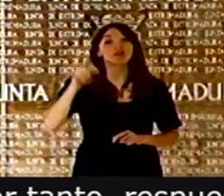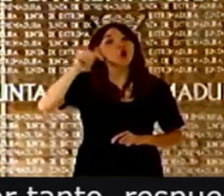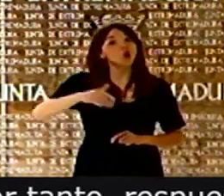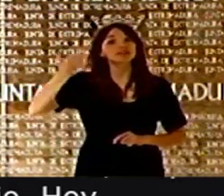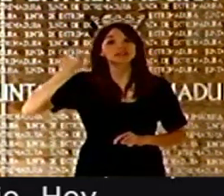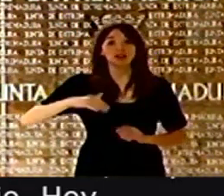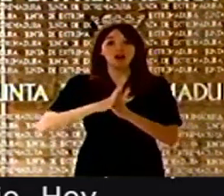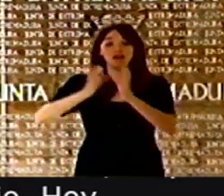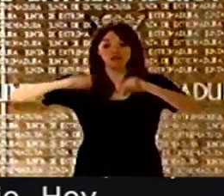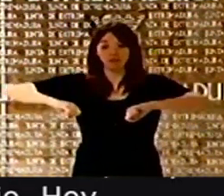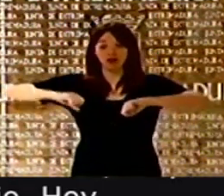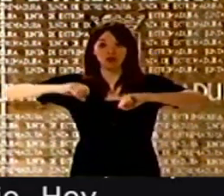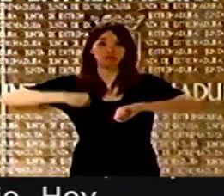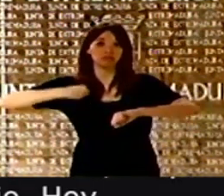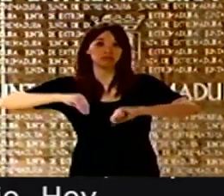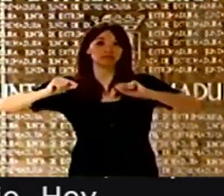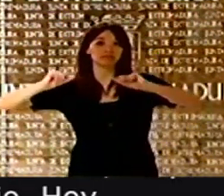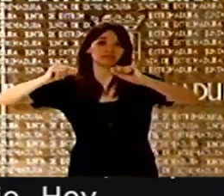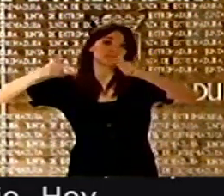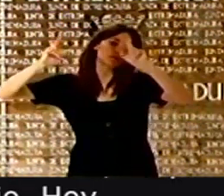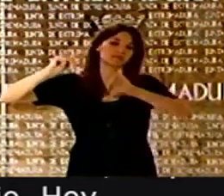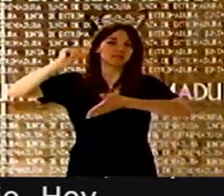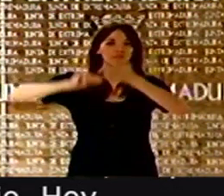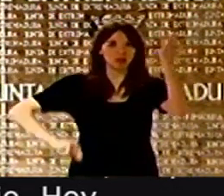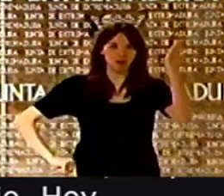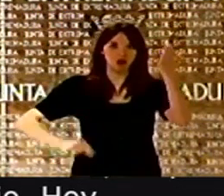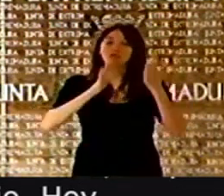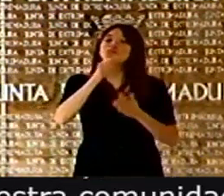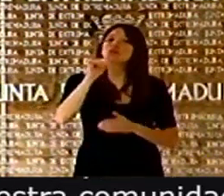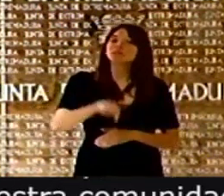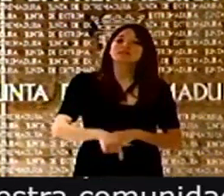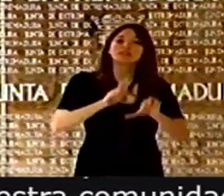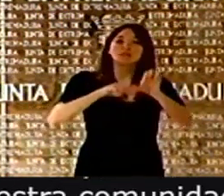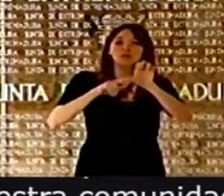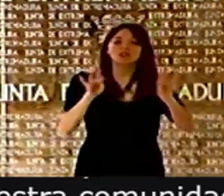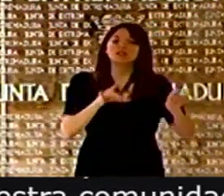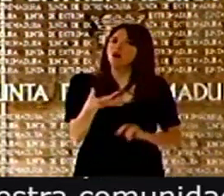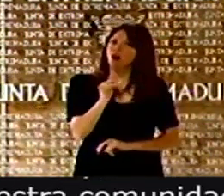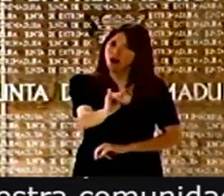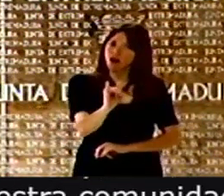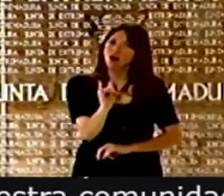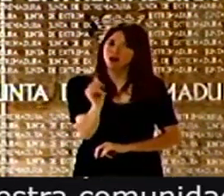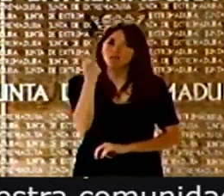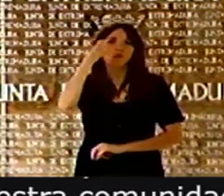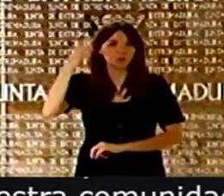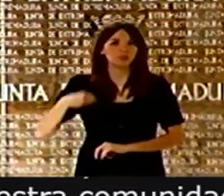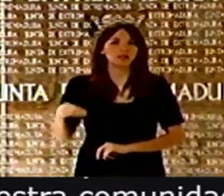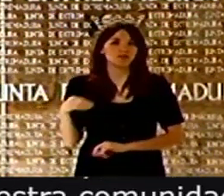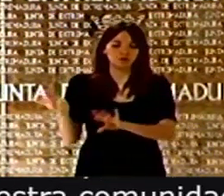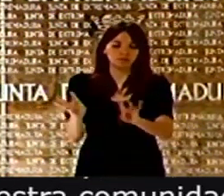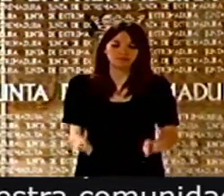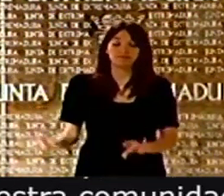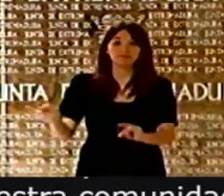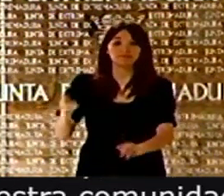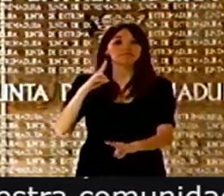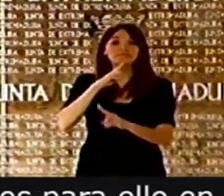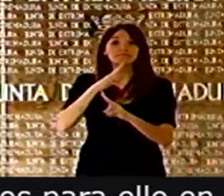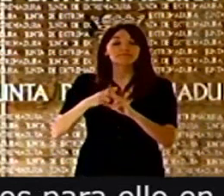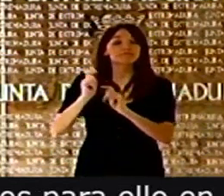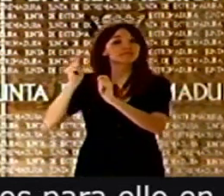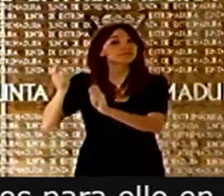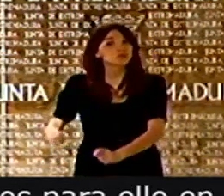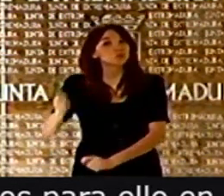este convenio, dado que nuestra comunidad autónoma, Extremadura, cuenta con terrenos adecuados para ellos en esta localidad, calificados como suelo rústico, dentro